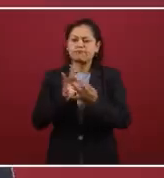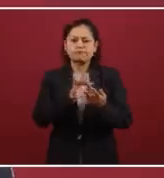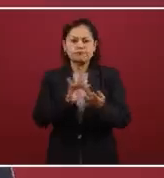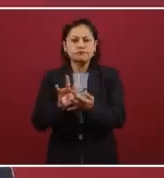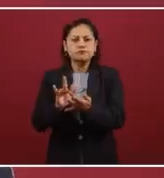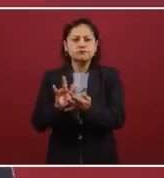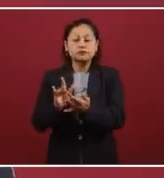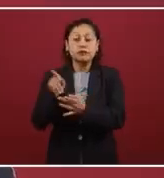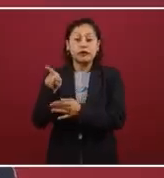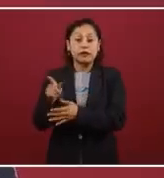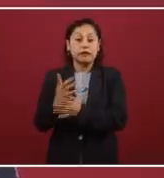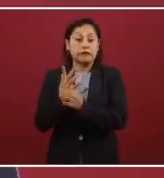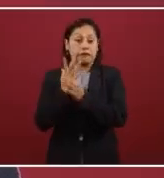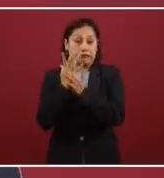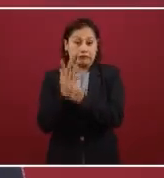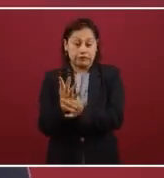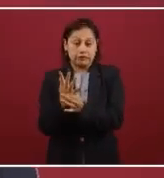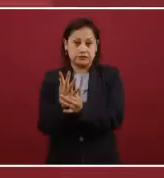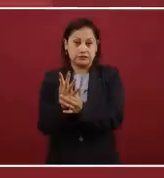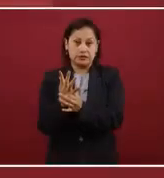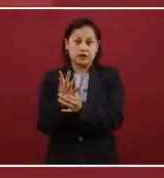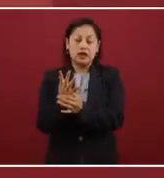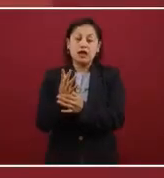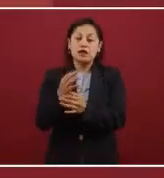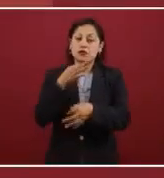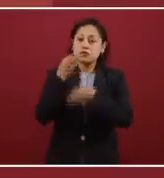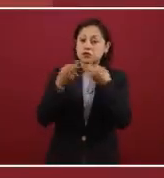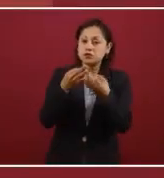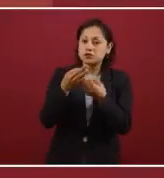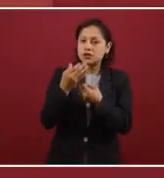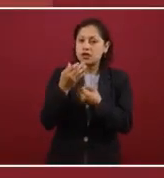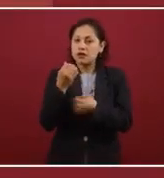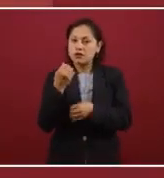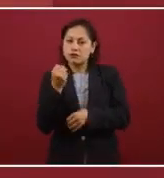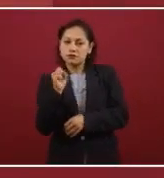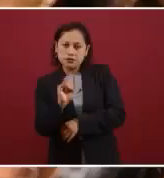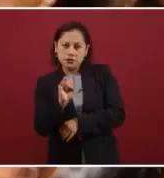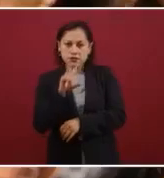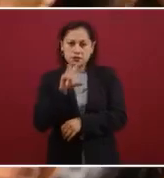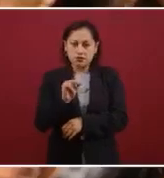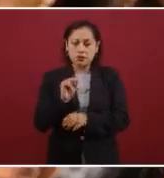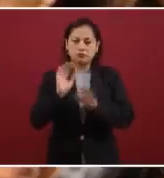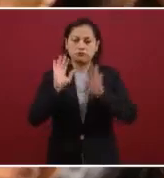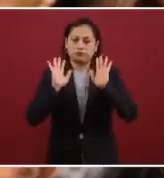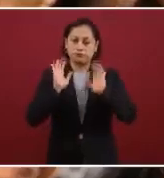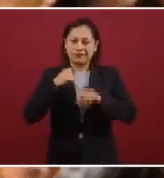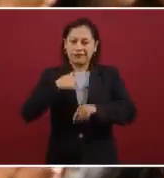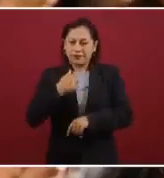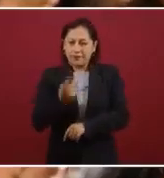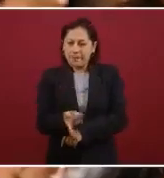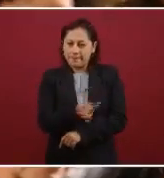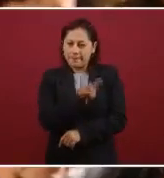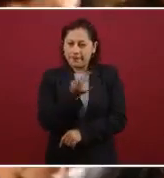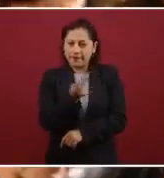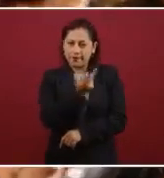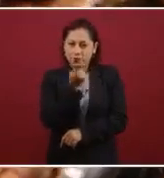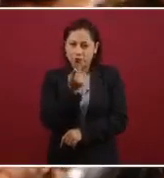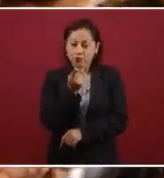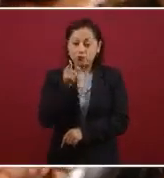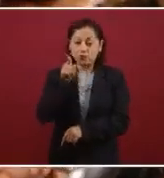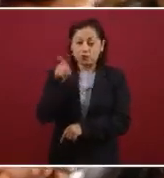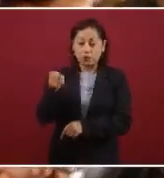es verdad o qué es fake news, y yo le pregunto, ¿y quién verifica al verificador? Por eso le